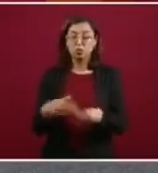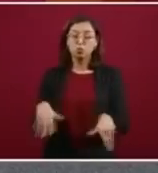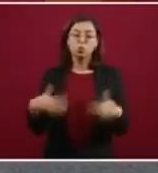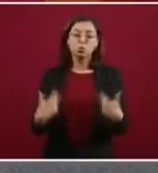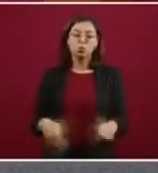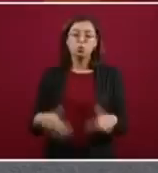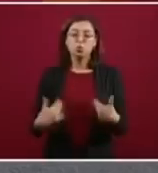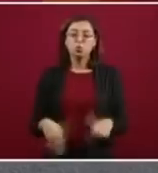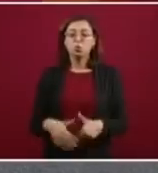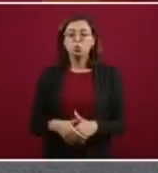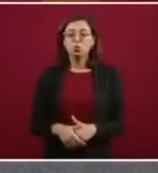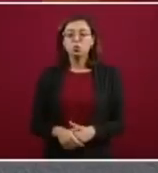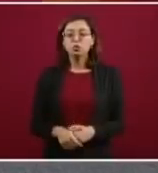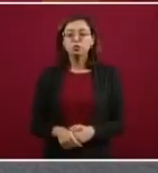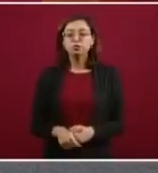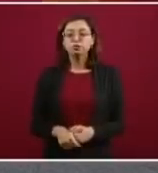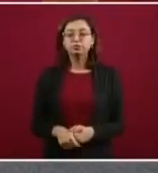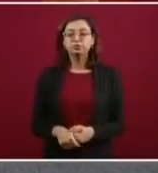es algo